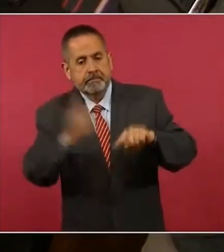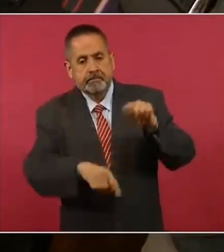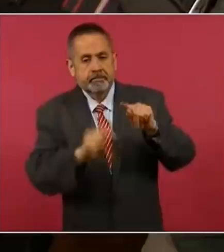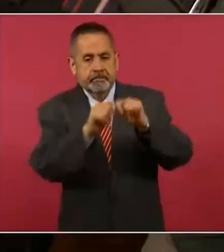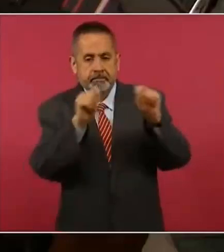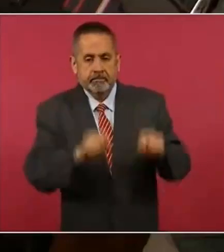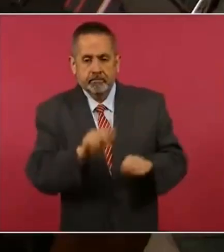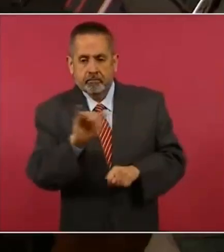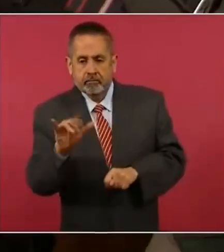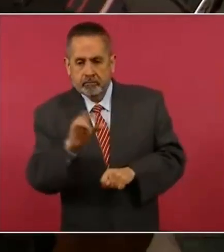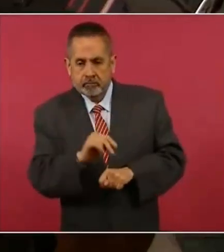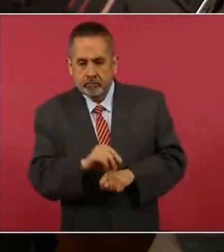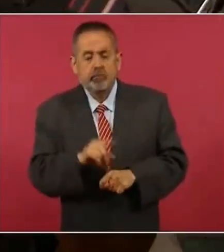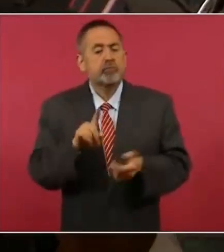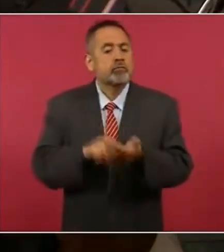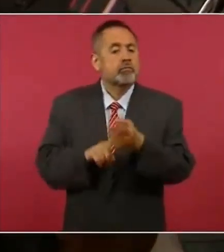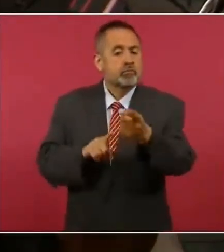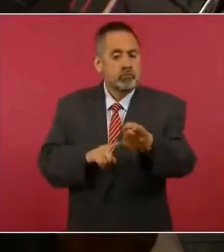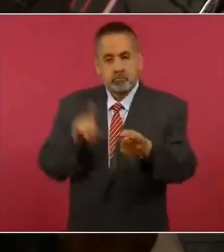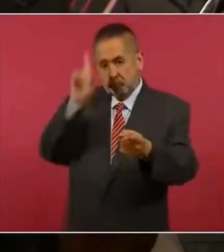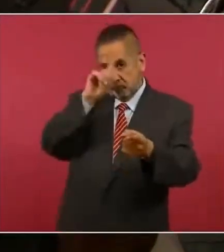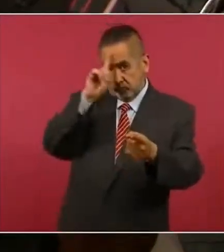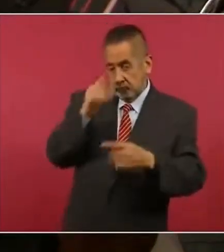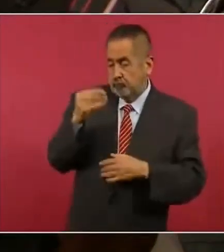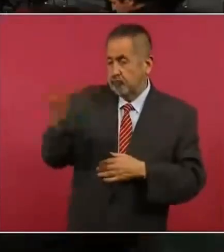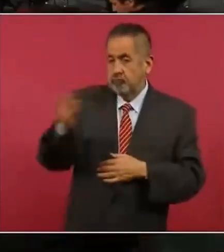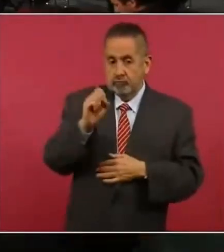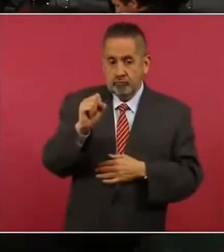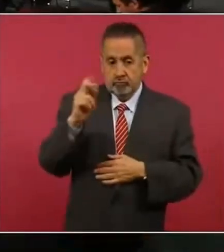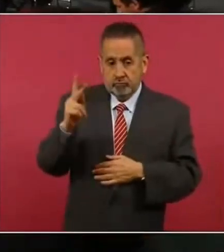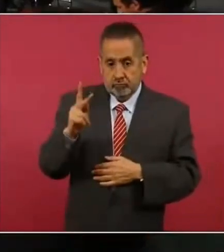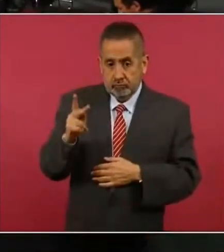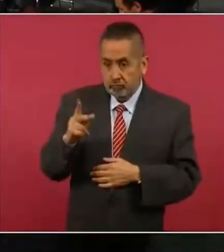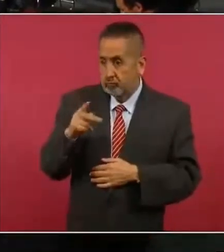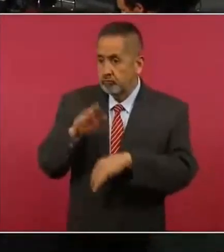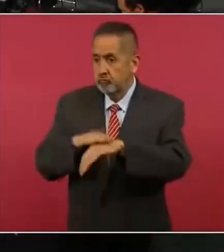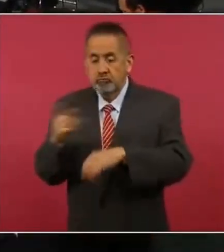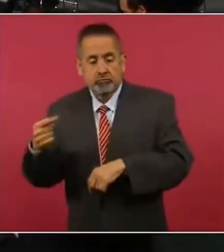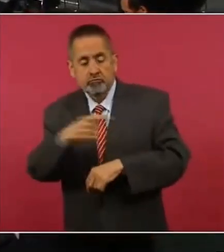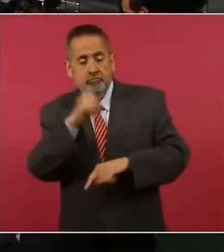preguntarle si usted haría una recomendación a la CP En ese sentido